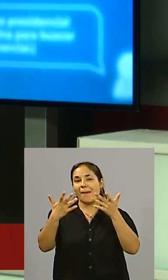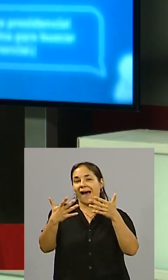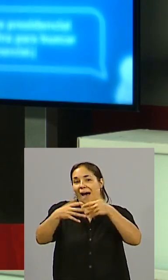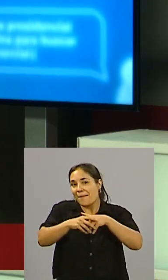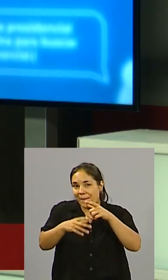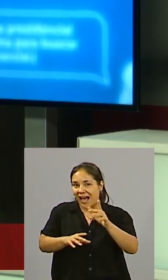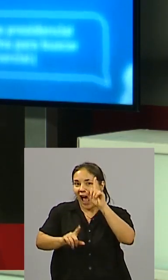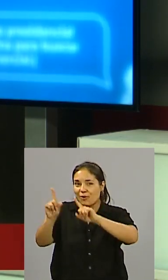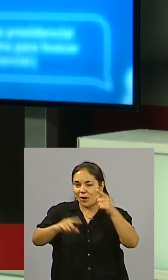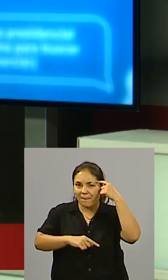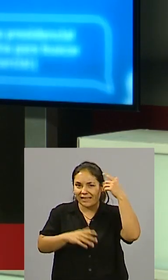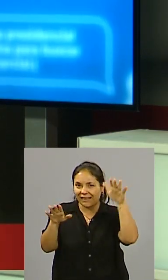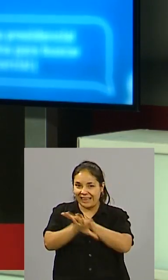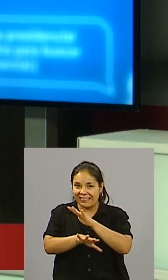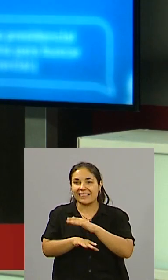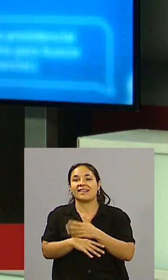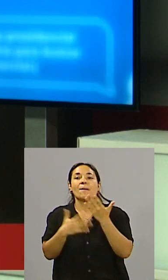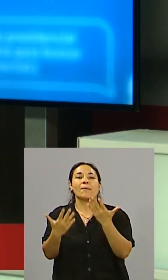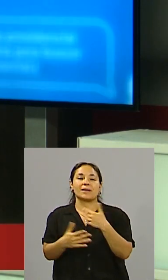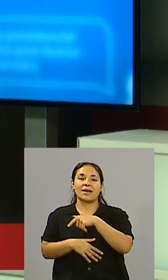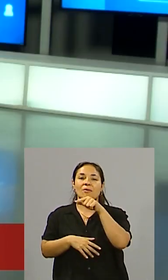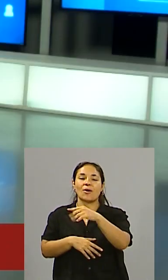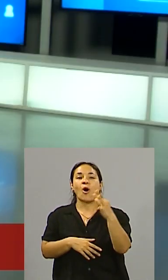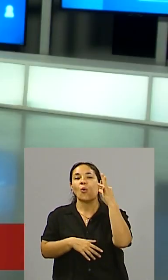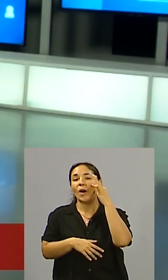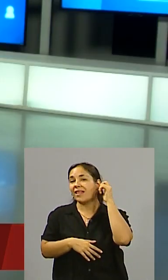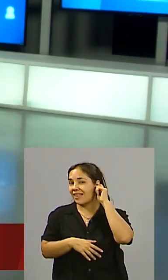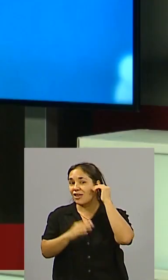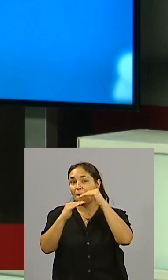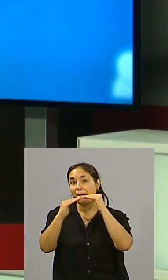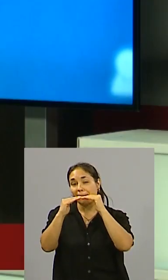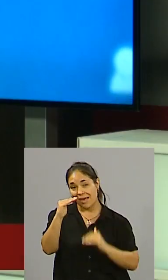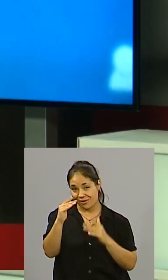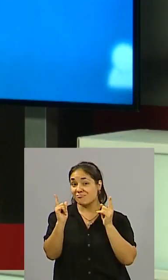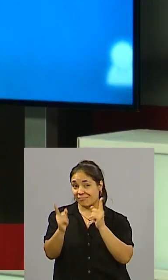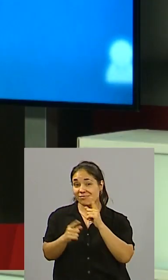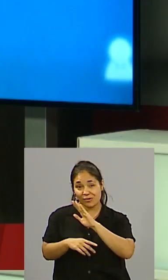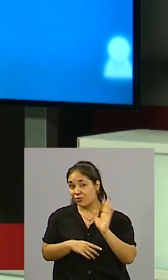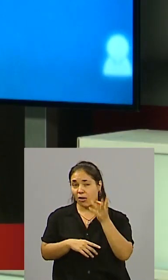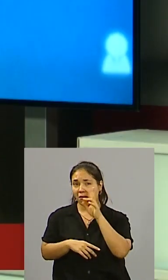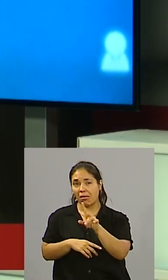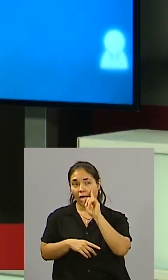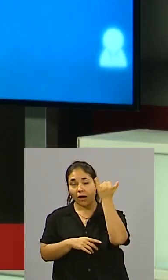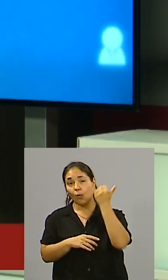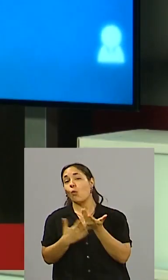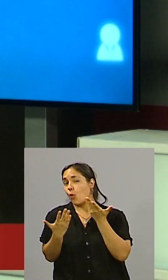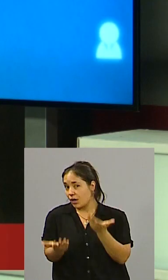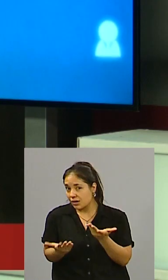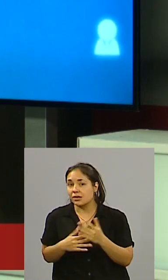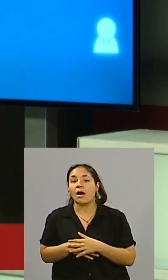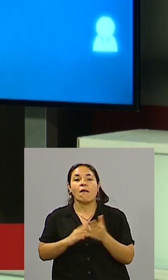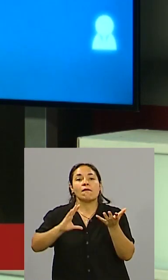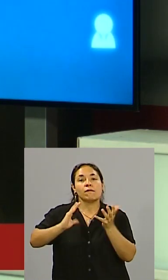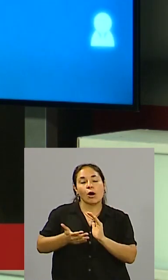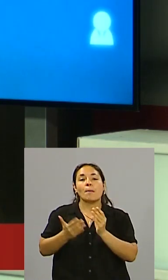error, pero bueno, no. Me parece porque sos sub-40, que es mucho de lo que se hablaba cuando justamente se empezaba a hablar de cómo se